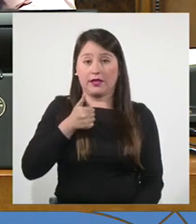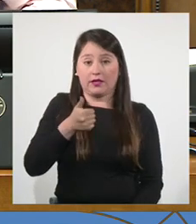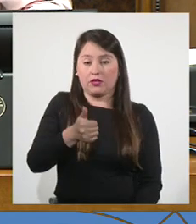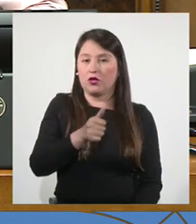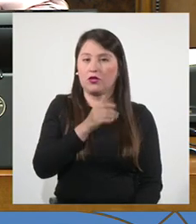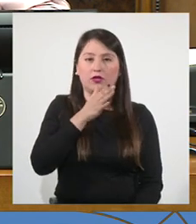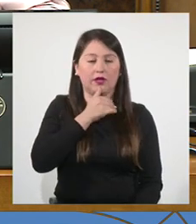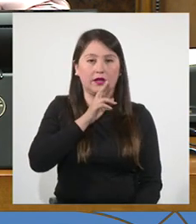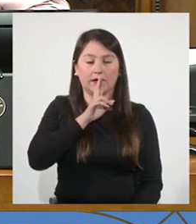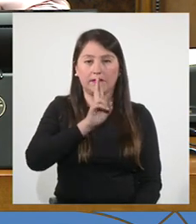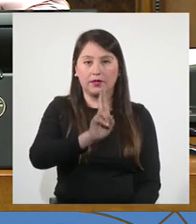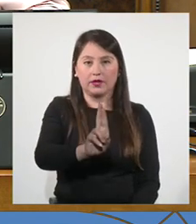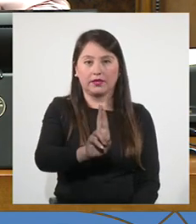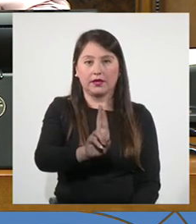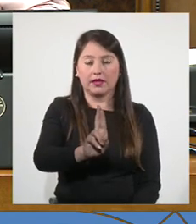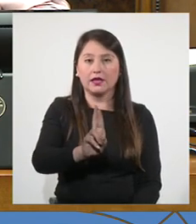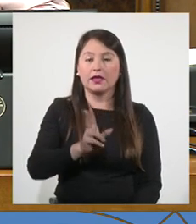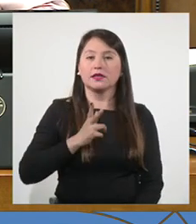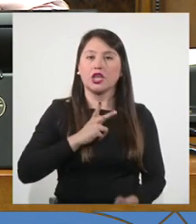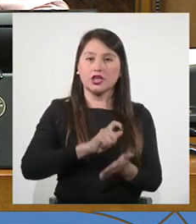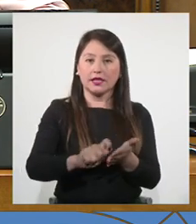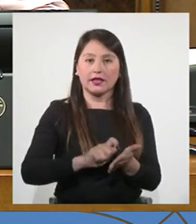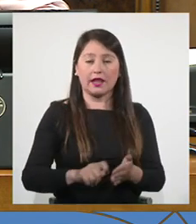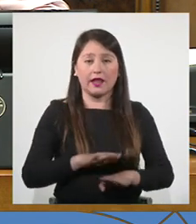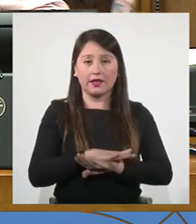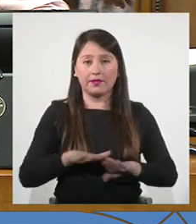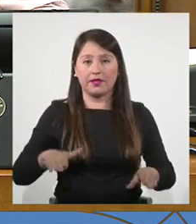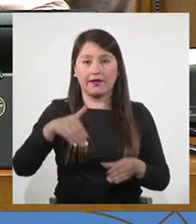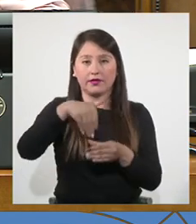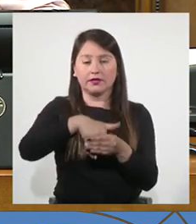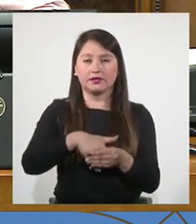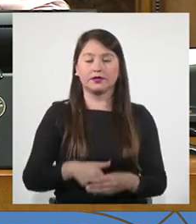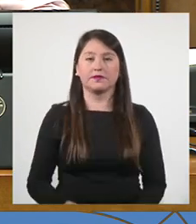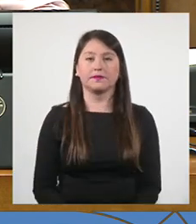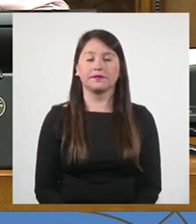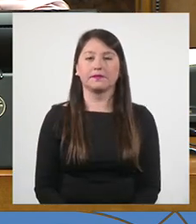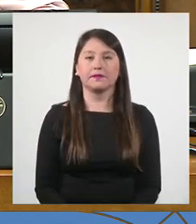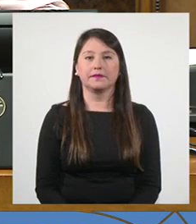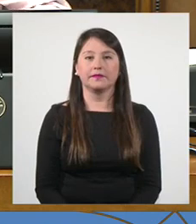Señor Secretario, terminada la votación.